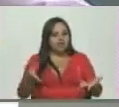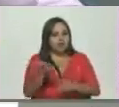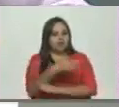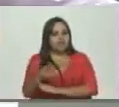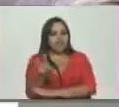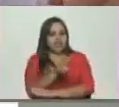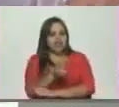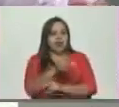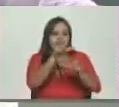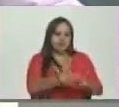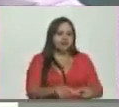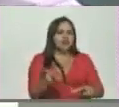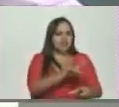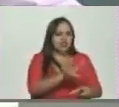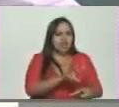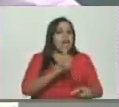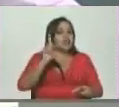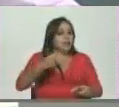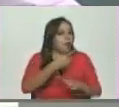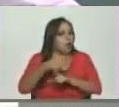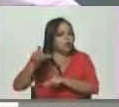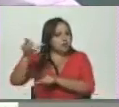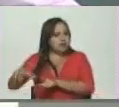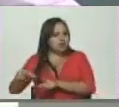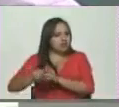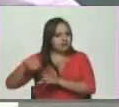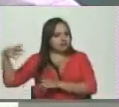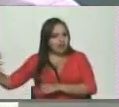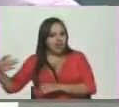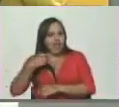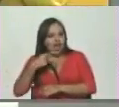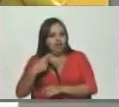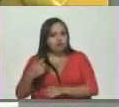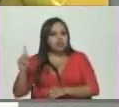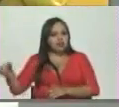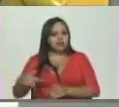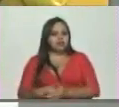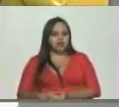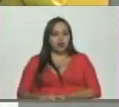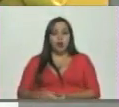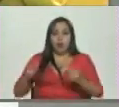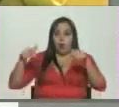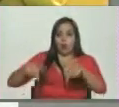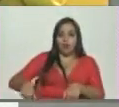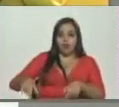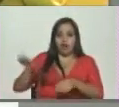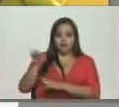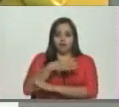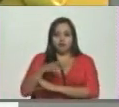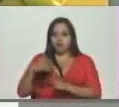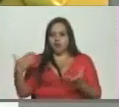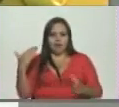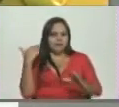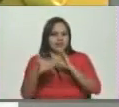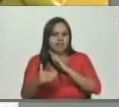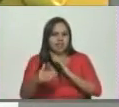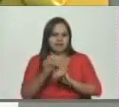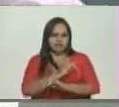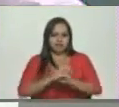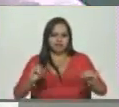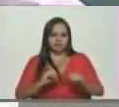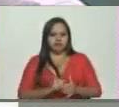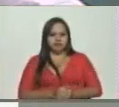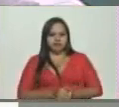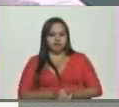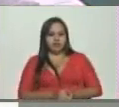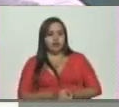son venezolanos que les guste también, allí los, bueno, hoy bienvenidos sean. Es el Día del Músico, su mensaje es ya para finalizar la entrevista. Y un